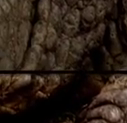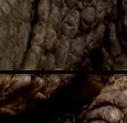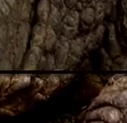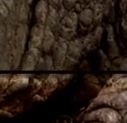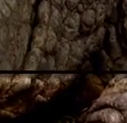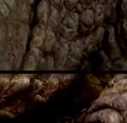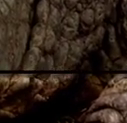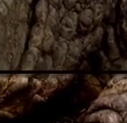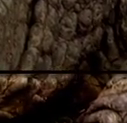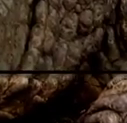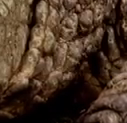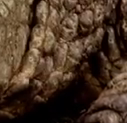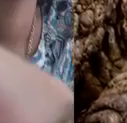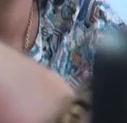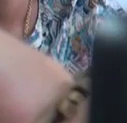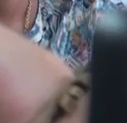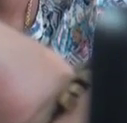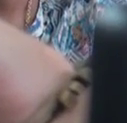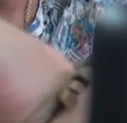Una Mirada.